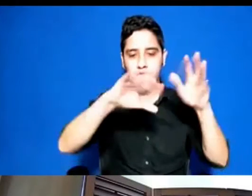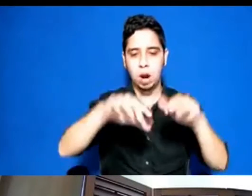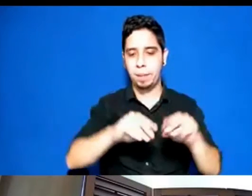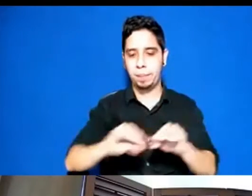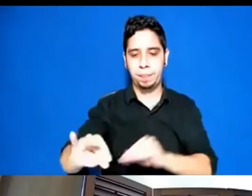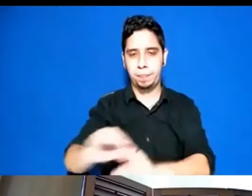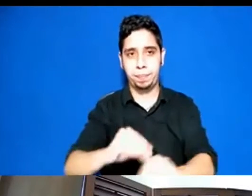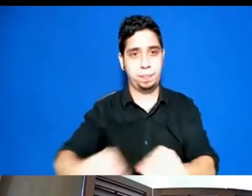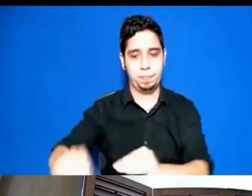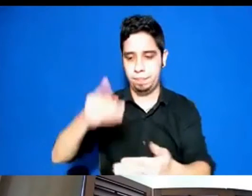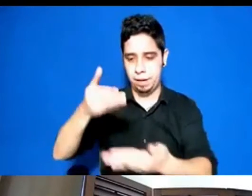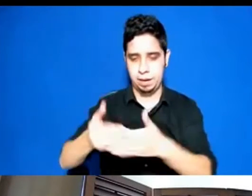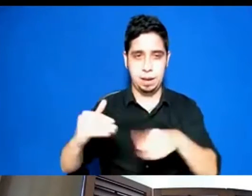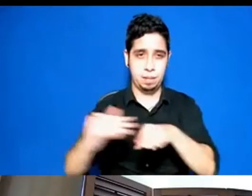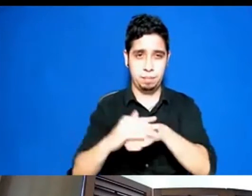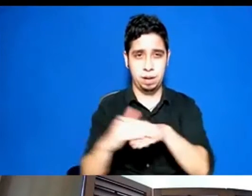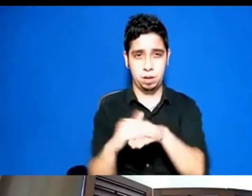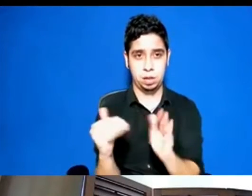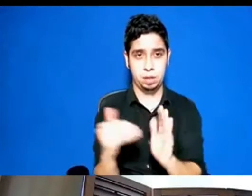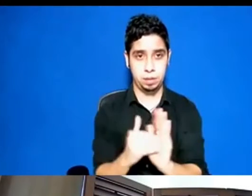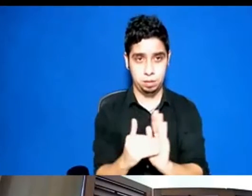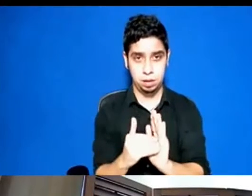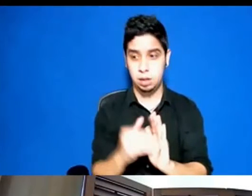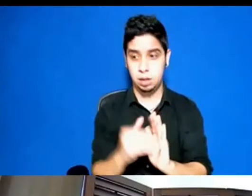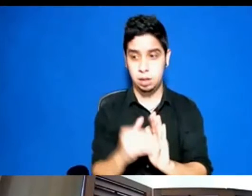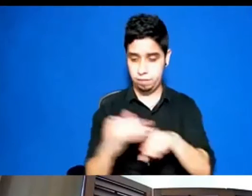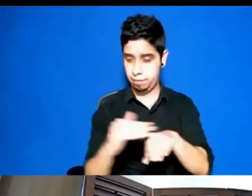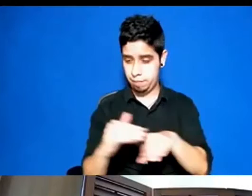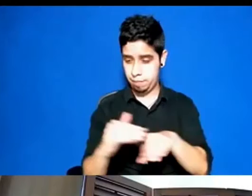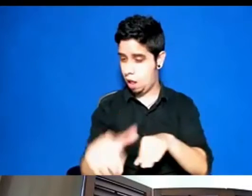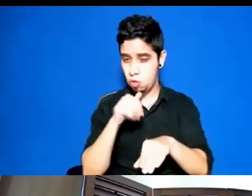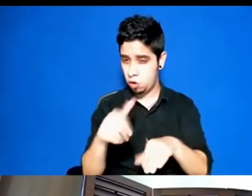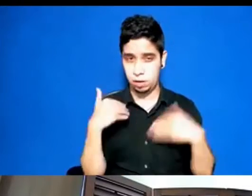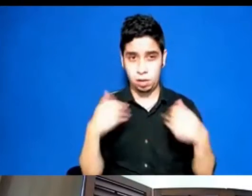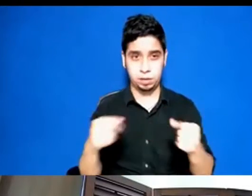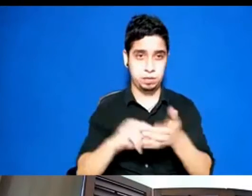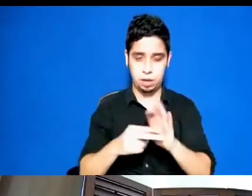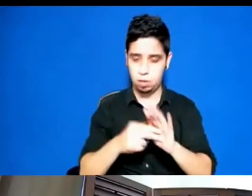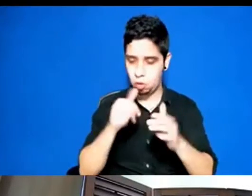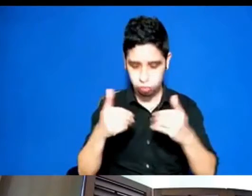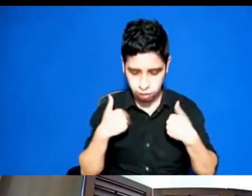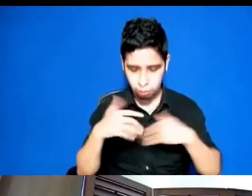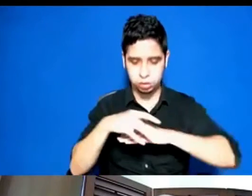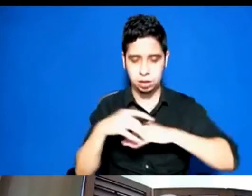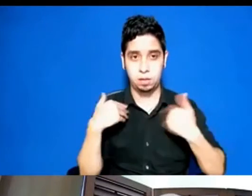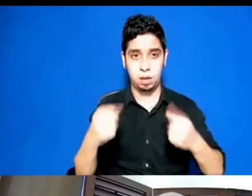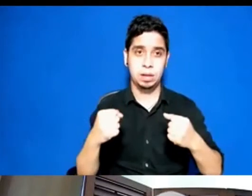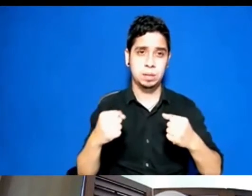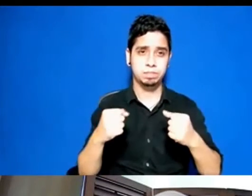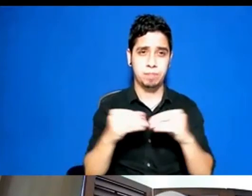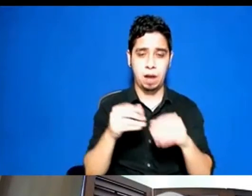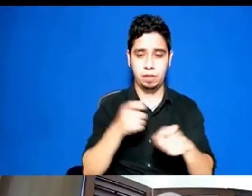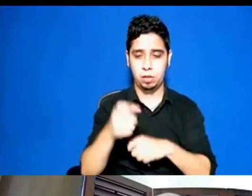todo llega al mar, y sin un mar saludable no tenemos una tierra saludable y nosotros no somos saludables. Oye, así y